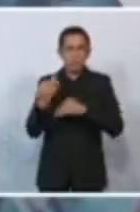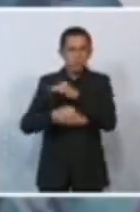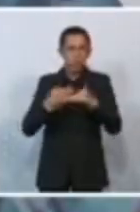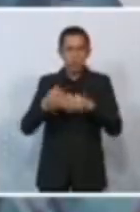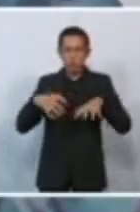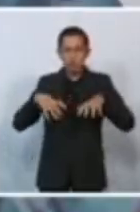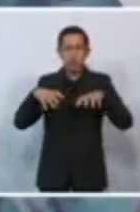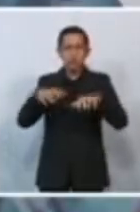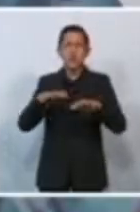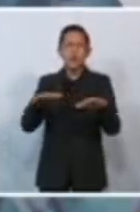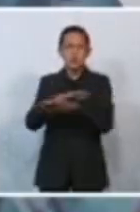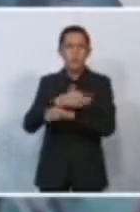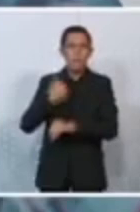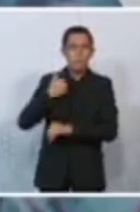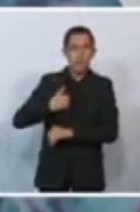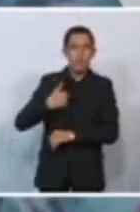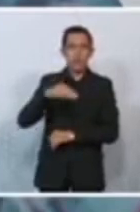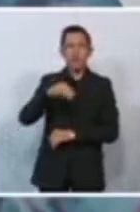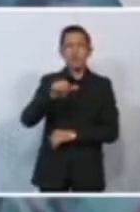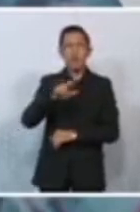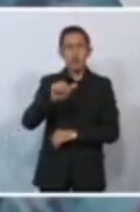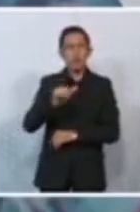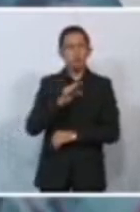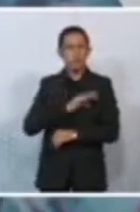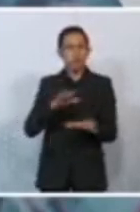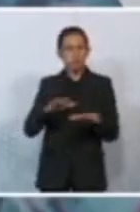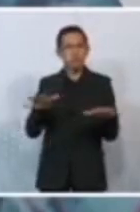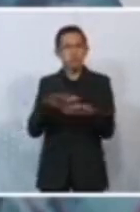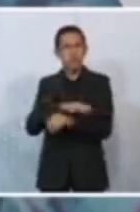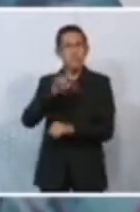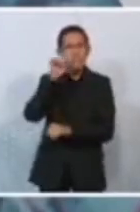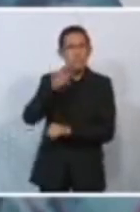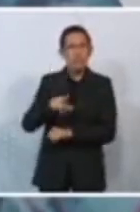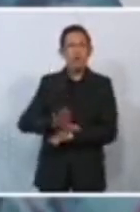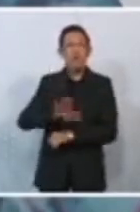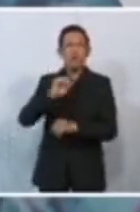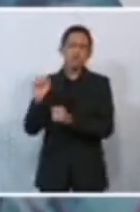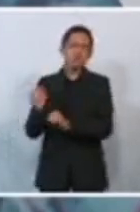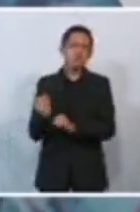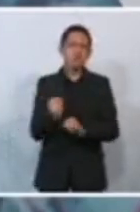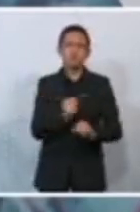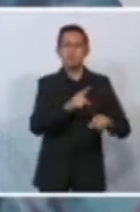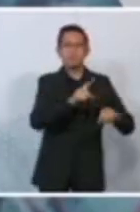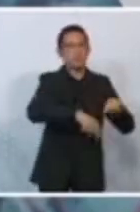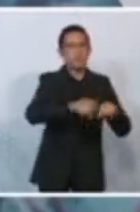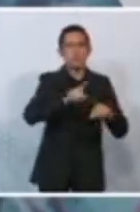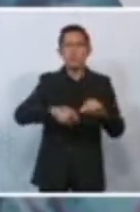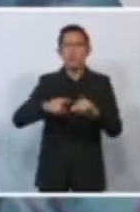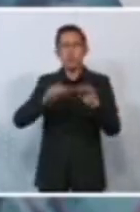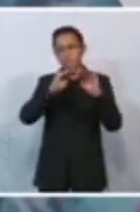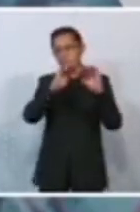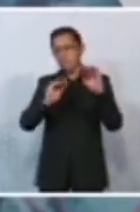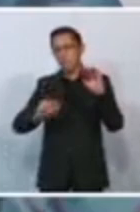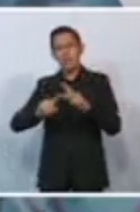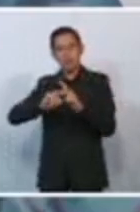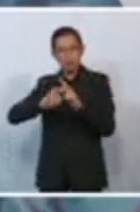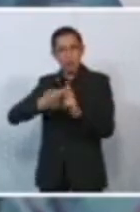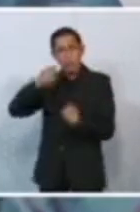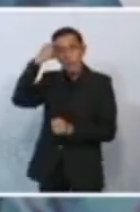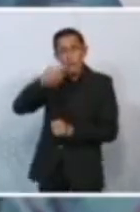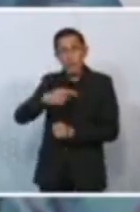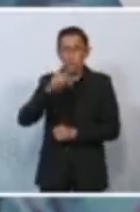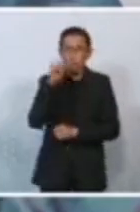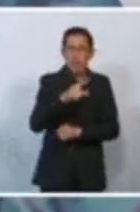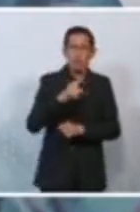Cuentas conmigo, con Mara Lezama, para barrer la corrupción como se barren las escaleras, de arriba hacia abajo, para que